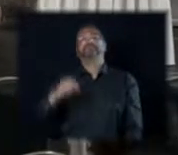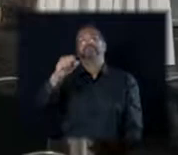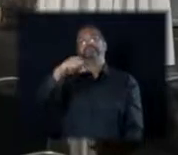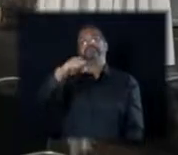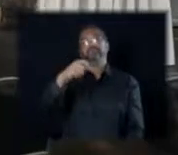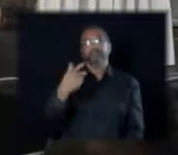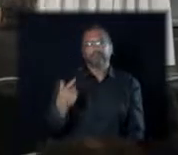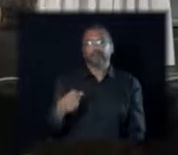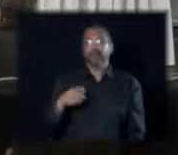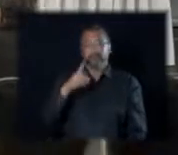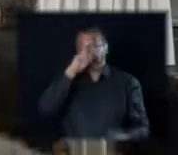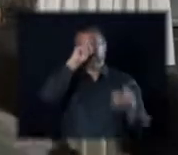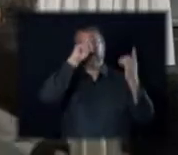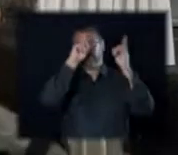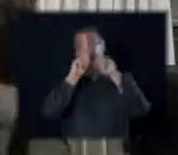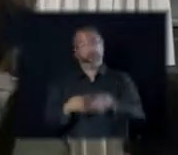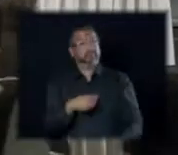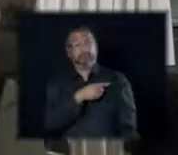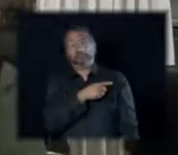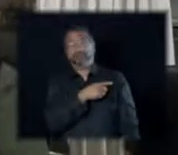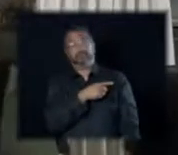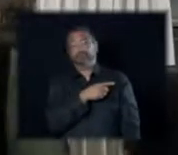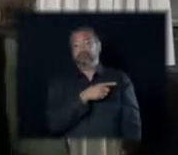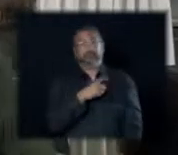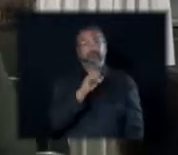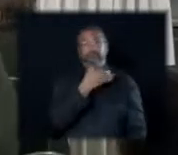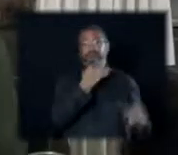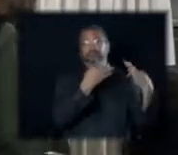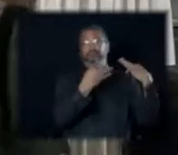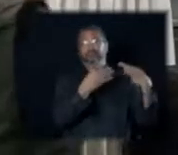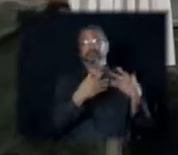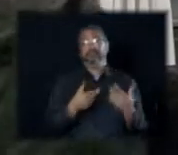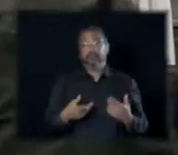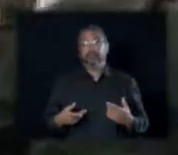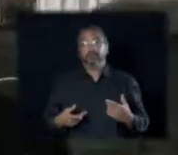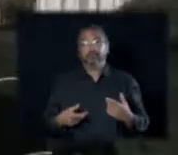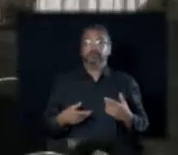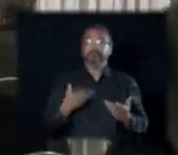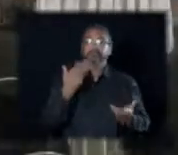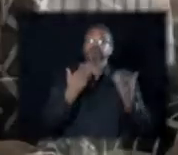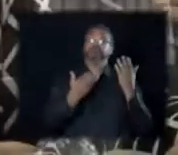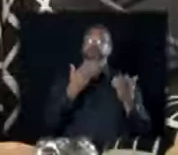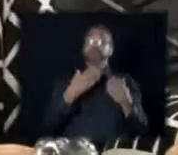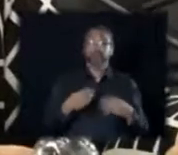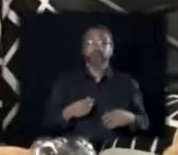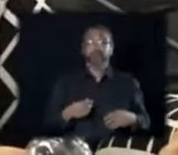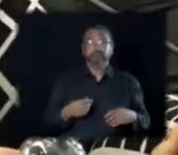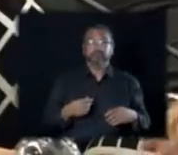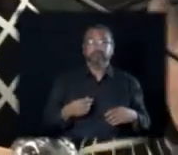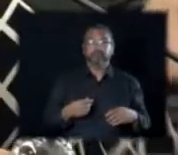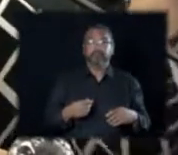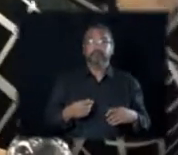Banco Gubernamental de Fomento. Yo estoy completamente de acuerdo con lo que ha dicho el señor Zaragoza.